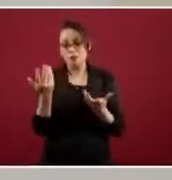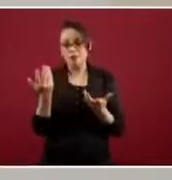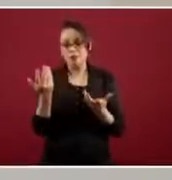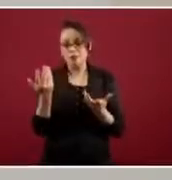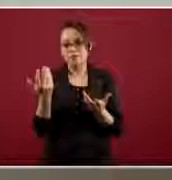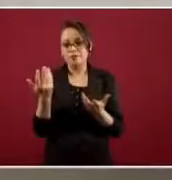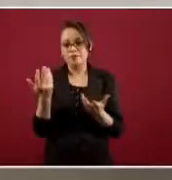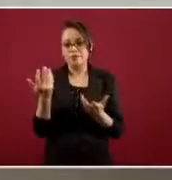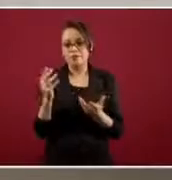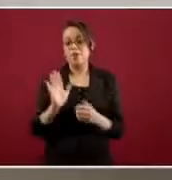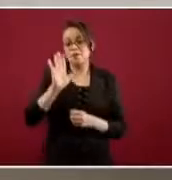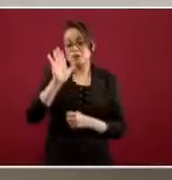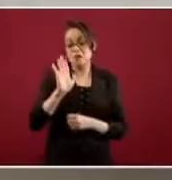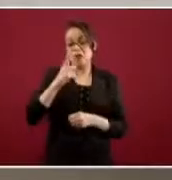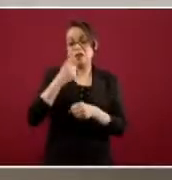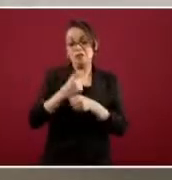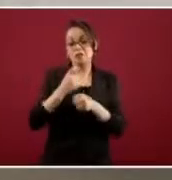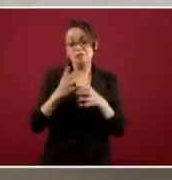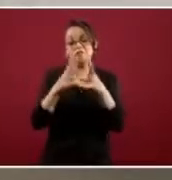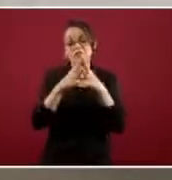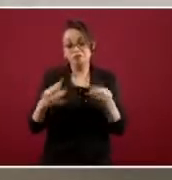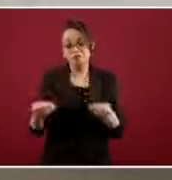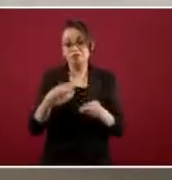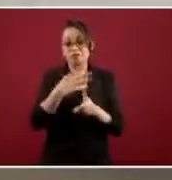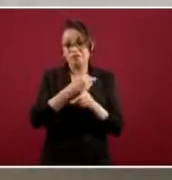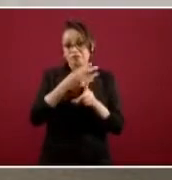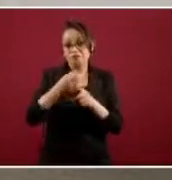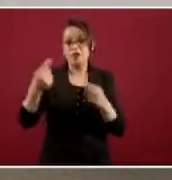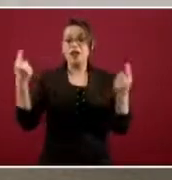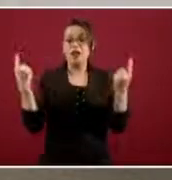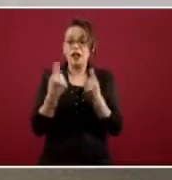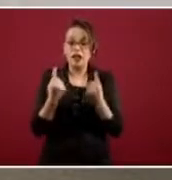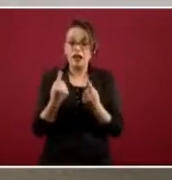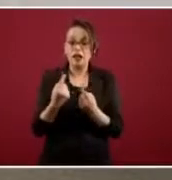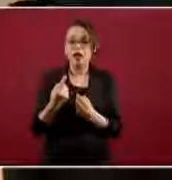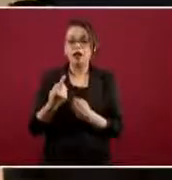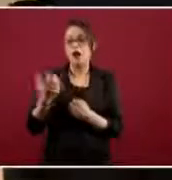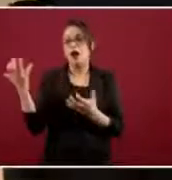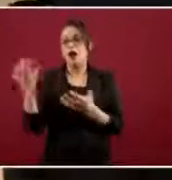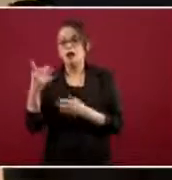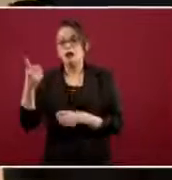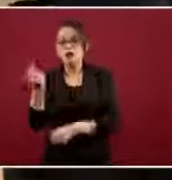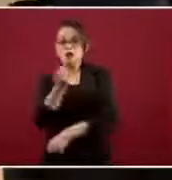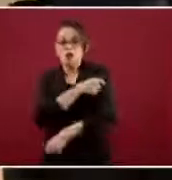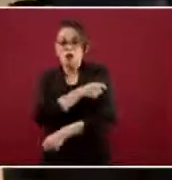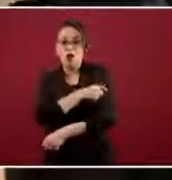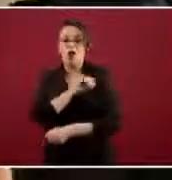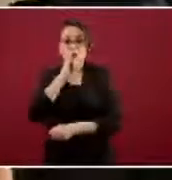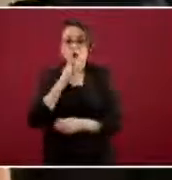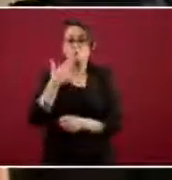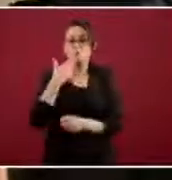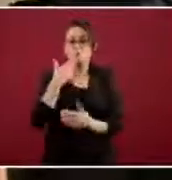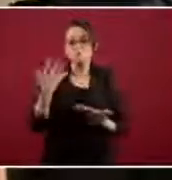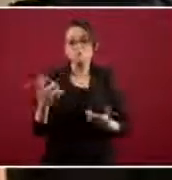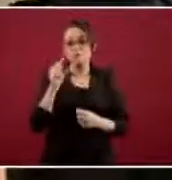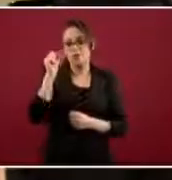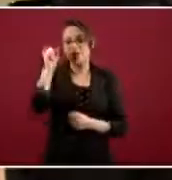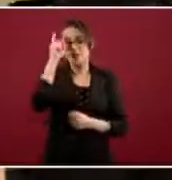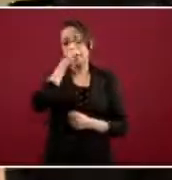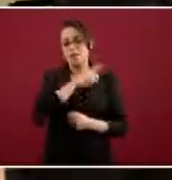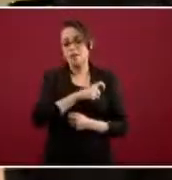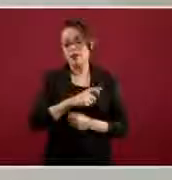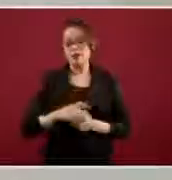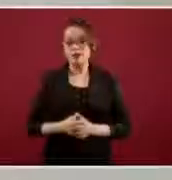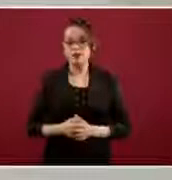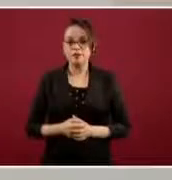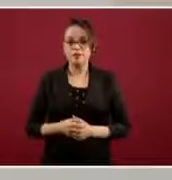de que haya una vacuna directamente útil. De todos modos, no será un esfuerzo en vano en la medida en que estos virus pueden regresar y si